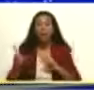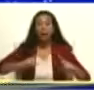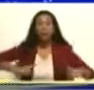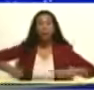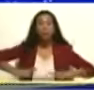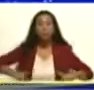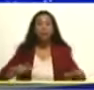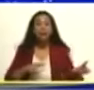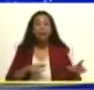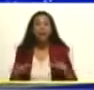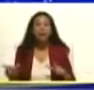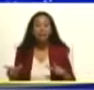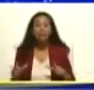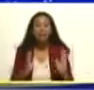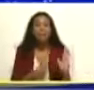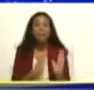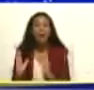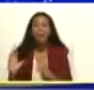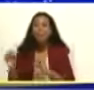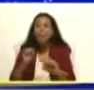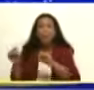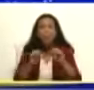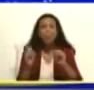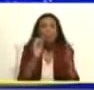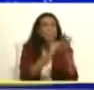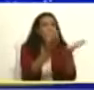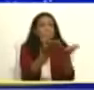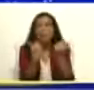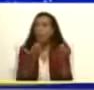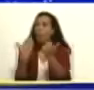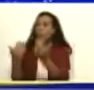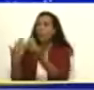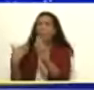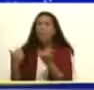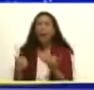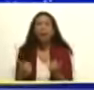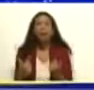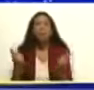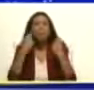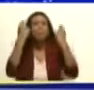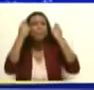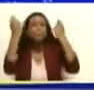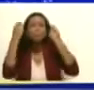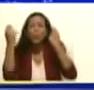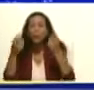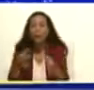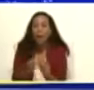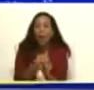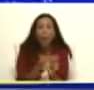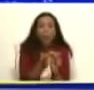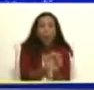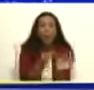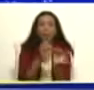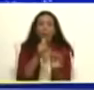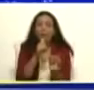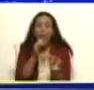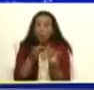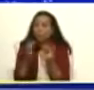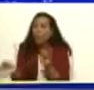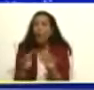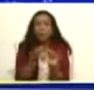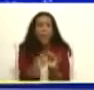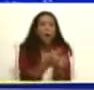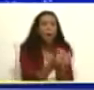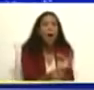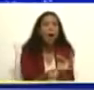coordinación del plan de movilización, de remate de campaña, de volanteo y de